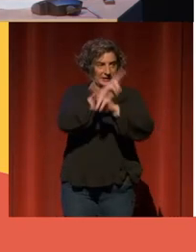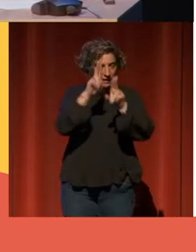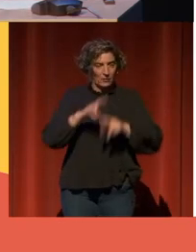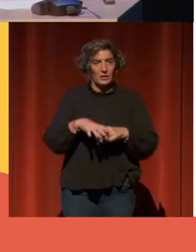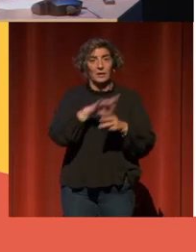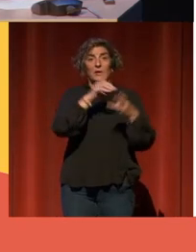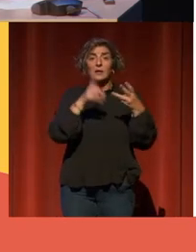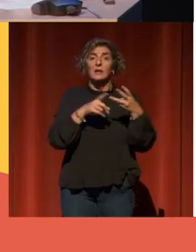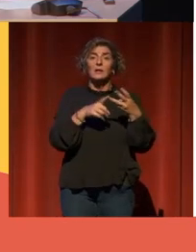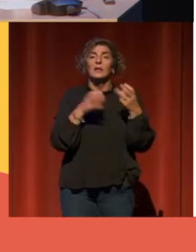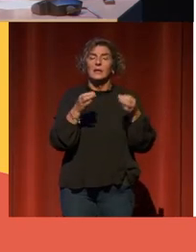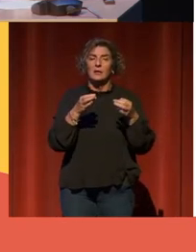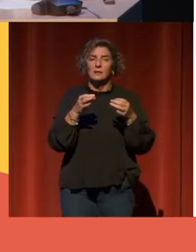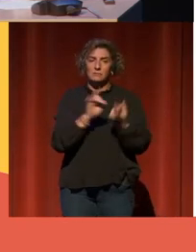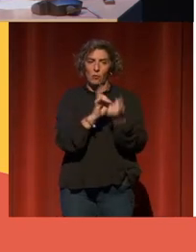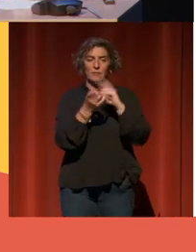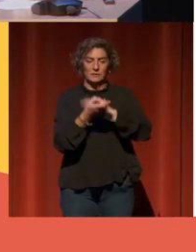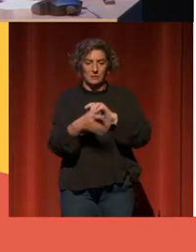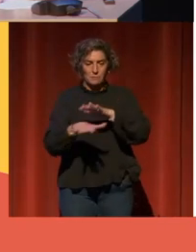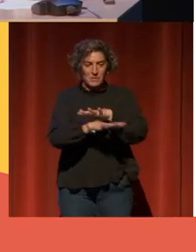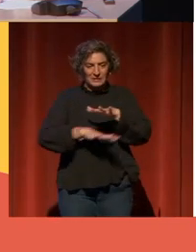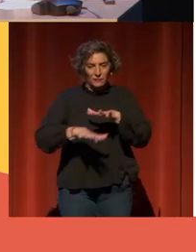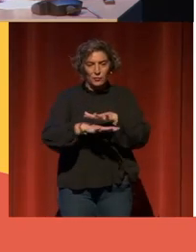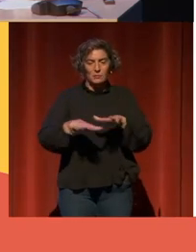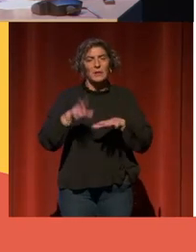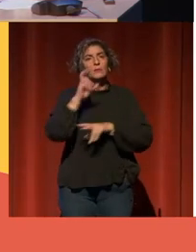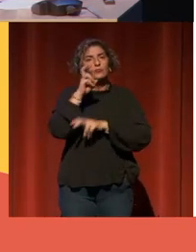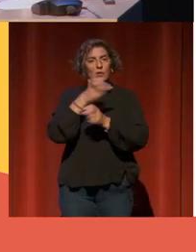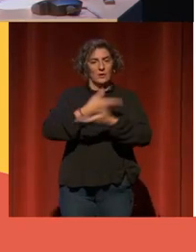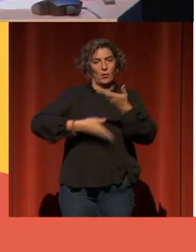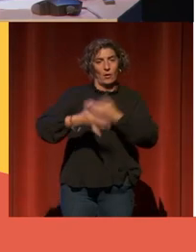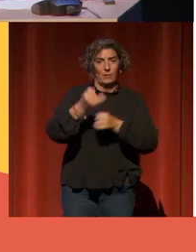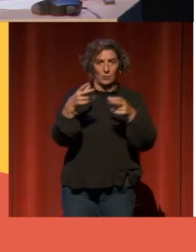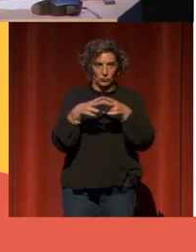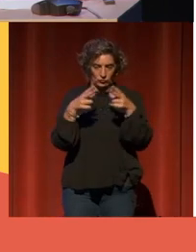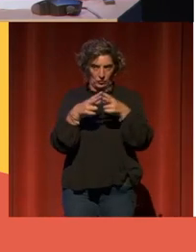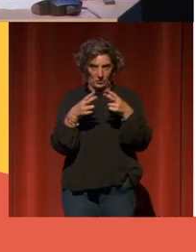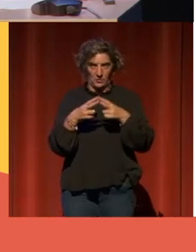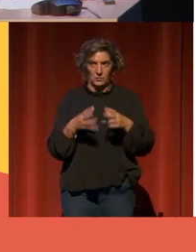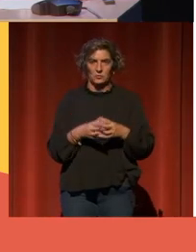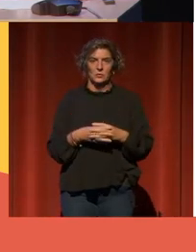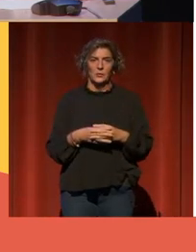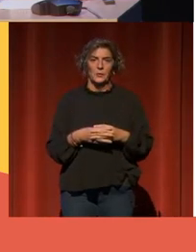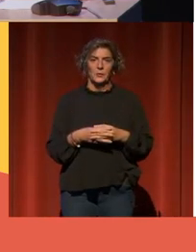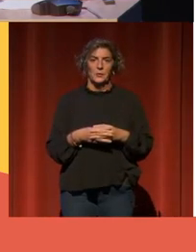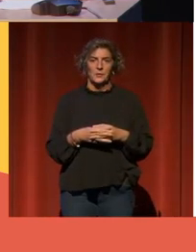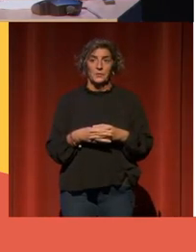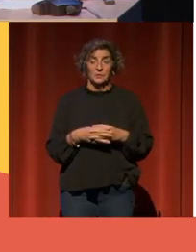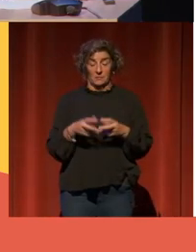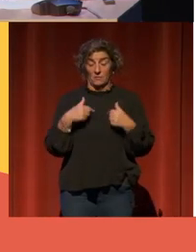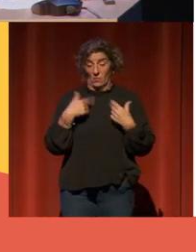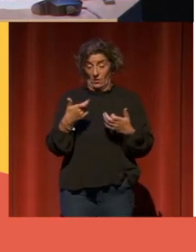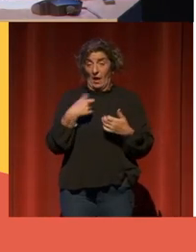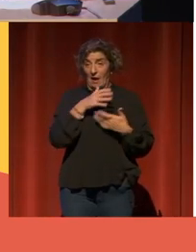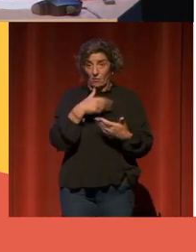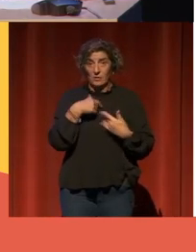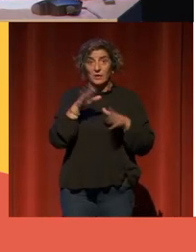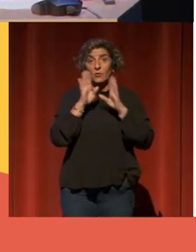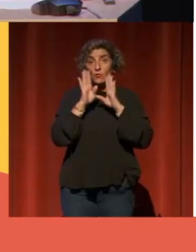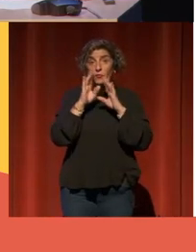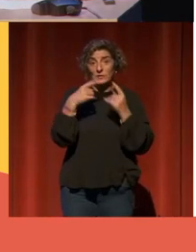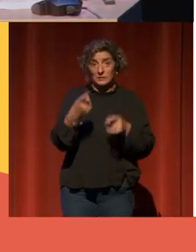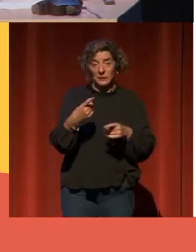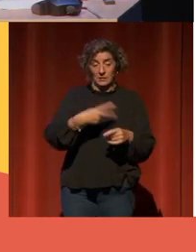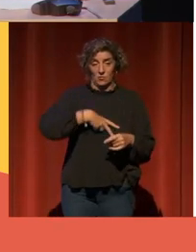convertirse en una plataforma para buscar colaboradores o socios debo confesar que